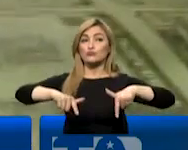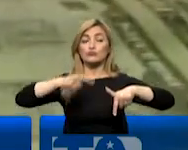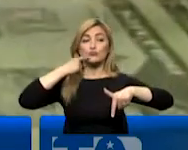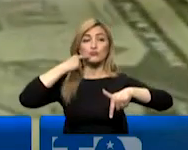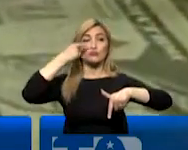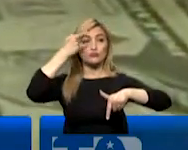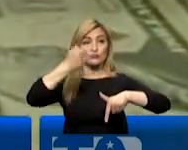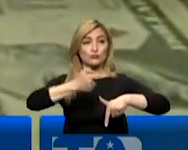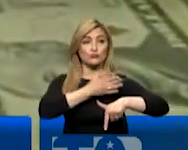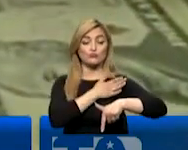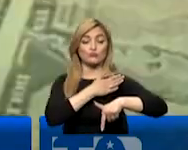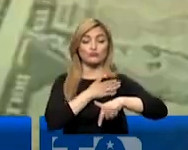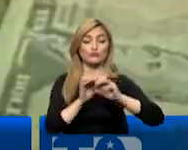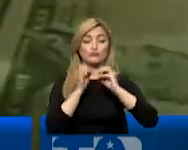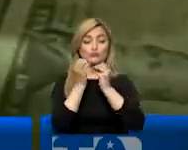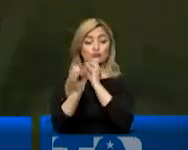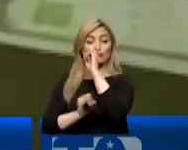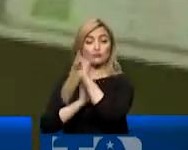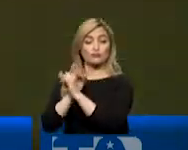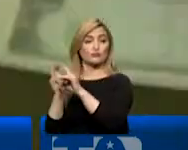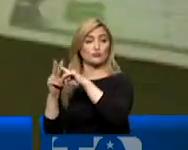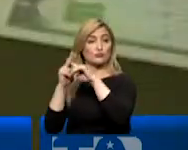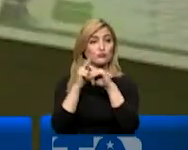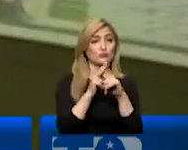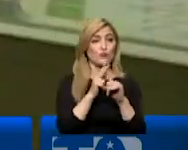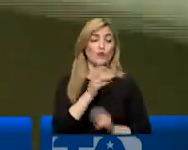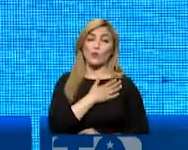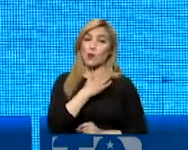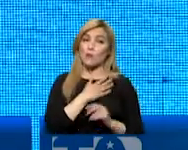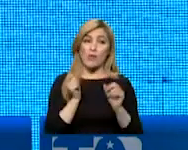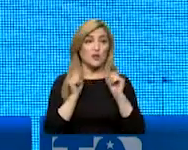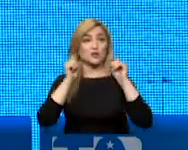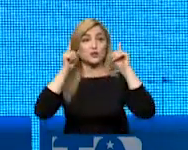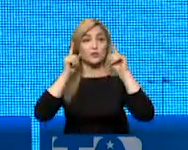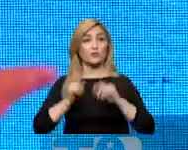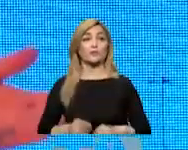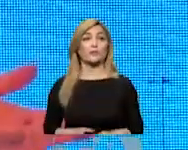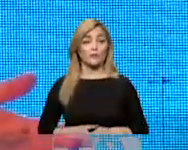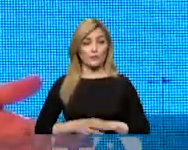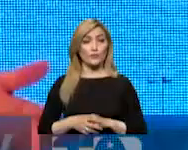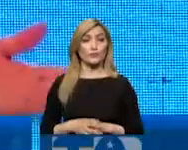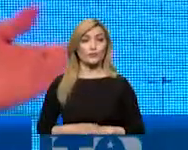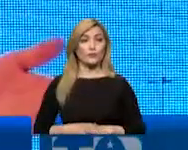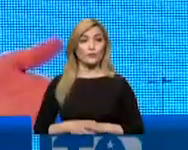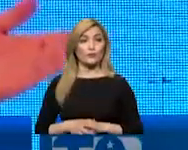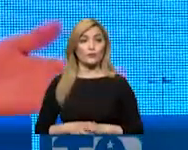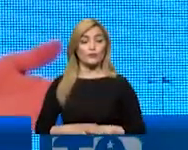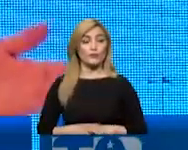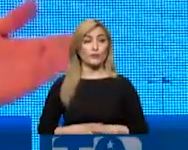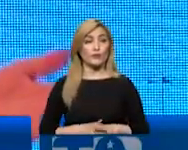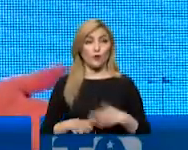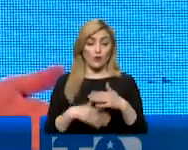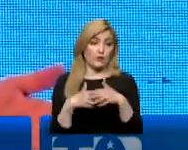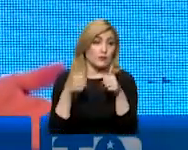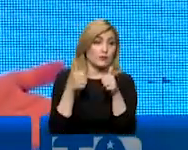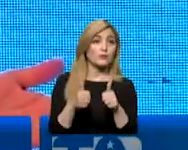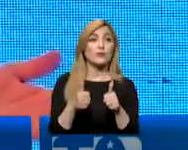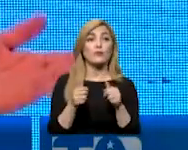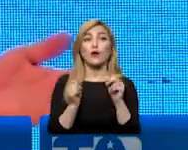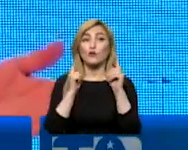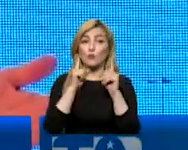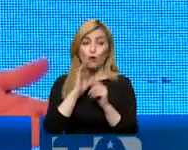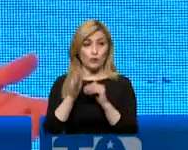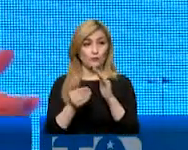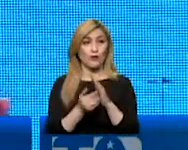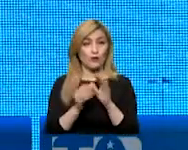la confianza de los organismos multilaterales y que habrá sorpresas. Yo creo que estamos bien, bueno, recalcar, vamos a volver a sorprender